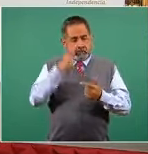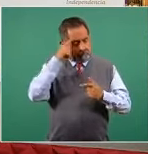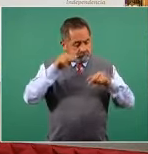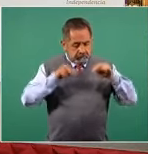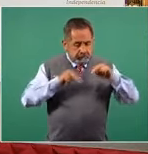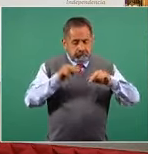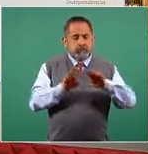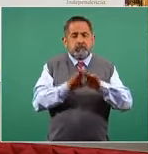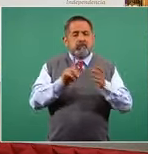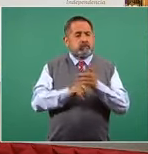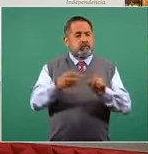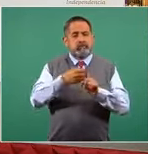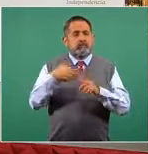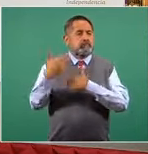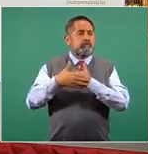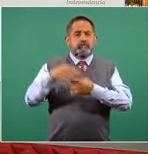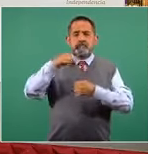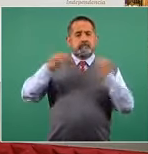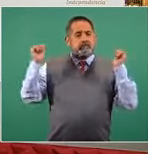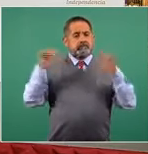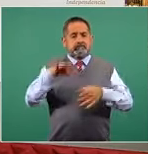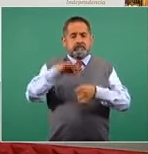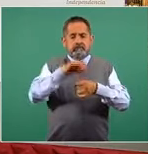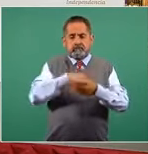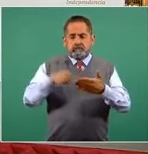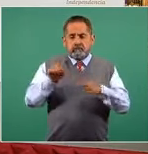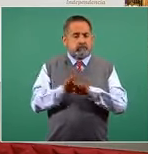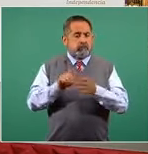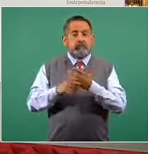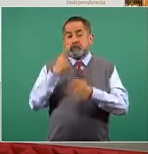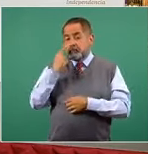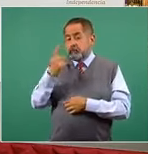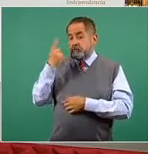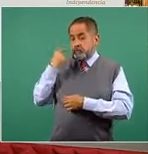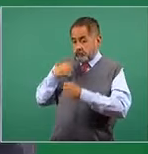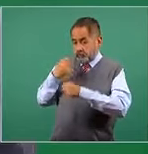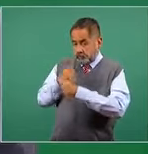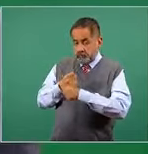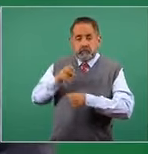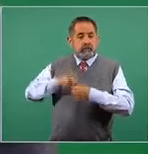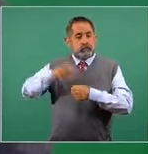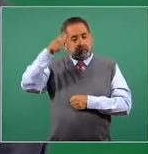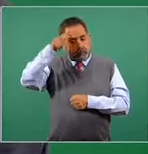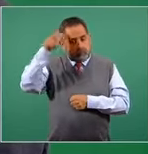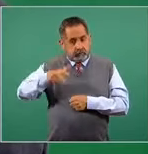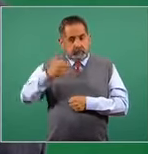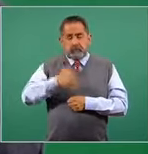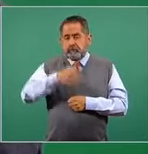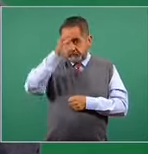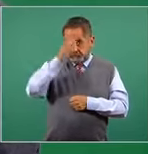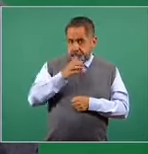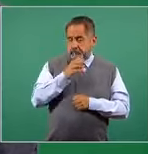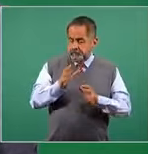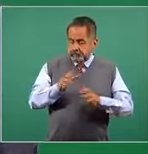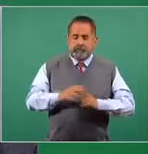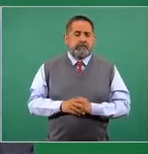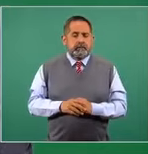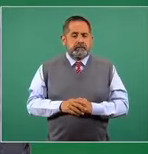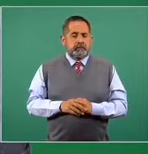conducción segura del proceso electoral. Estamos hablando del año pasado, elecciones en Hidalgo y Coahuila.